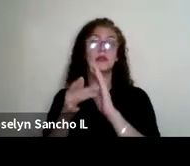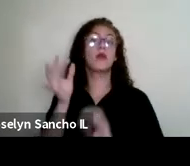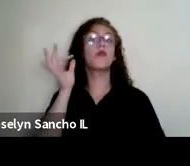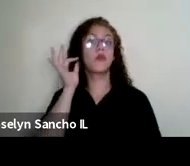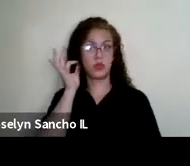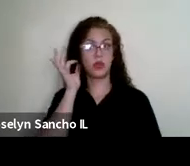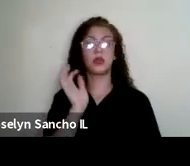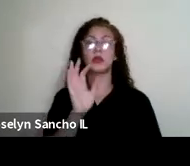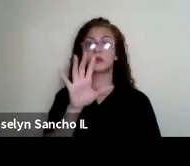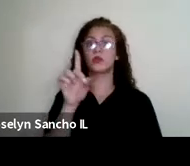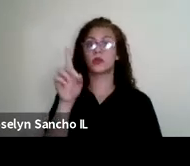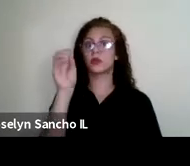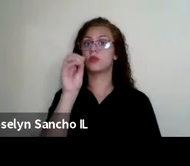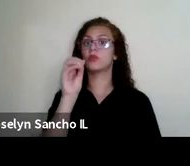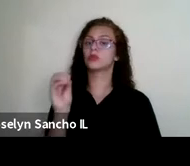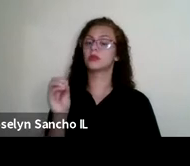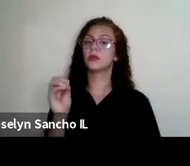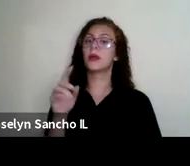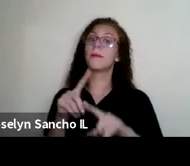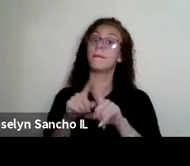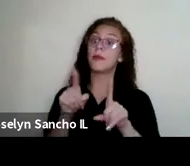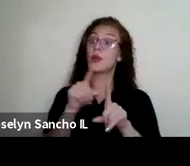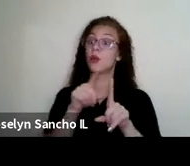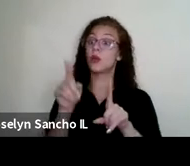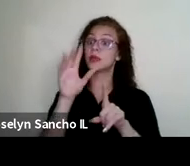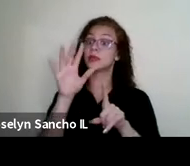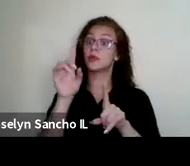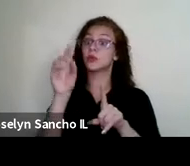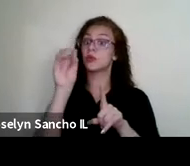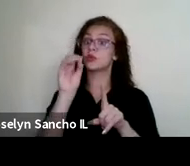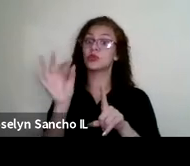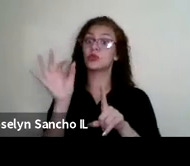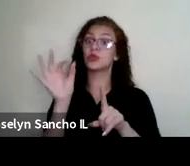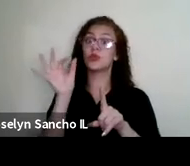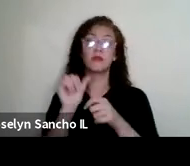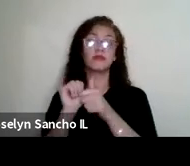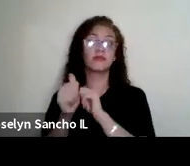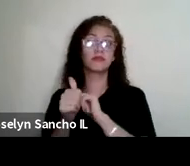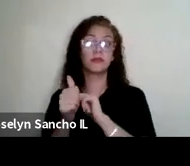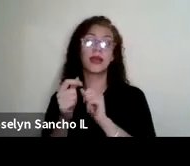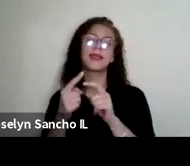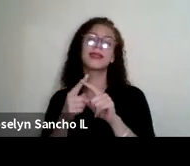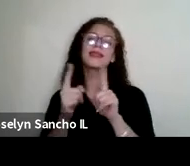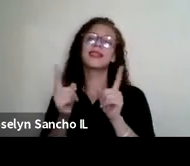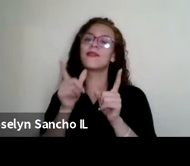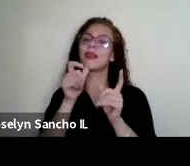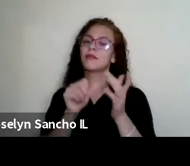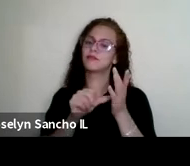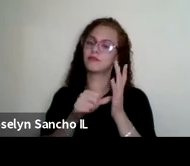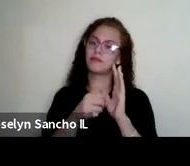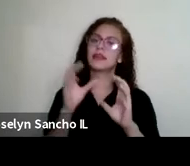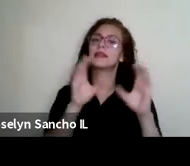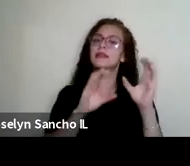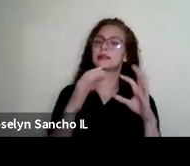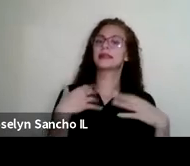el 51%. Pero de ese 51%, la diferencia la marcan las ciencias